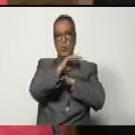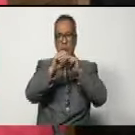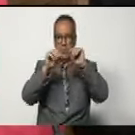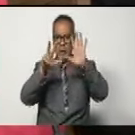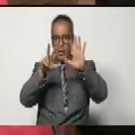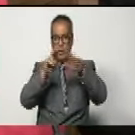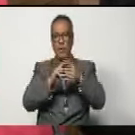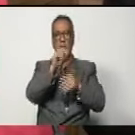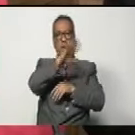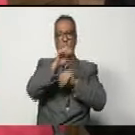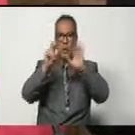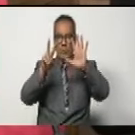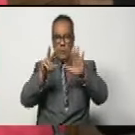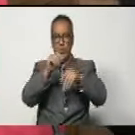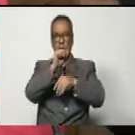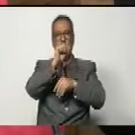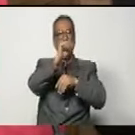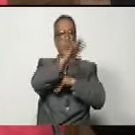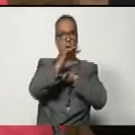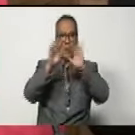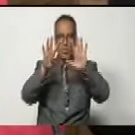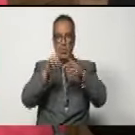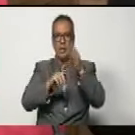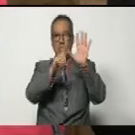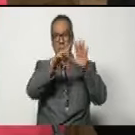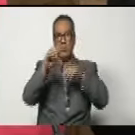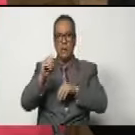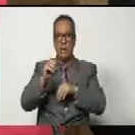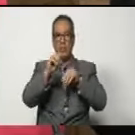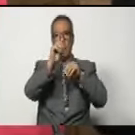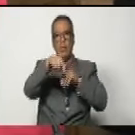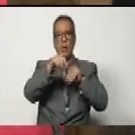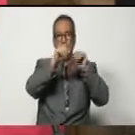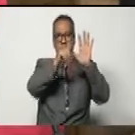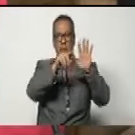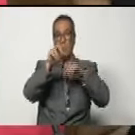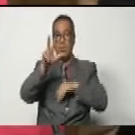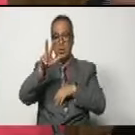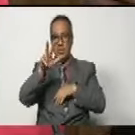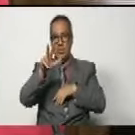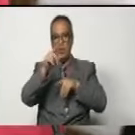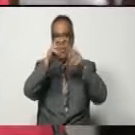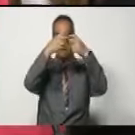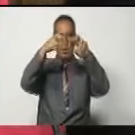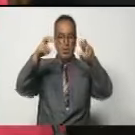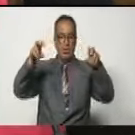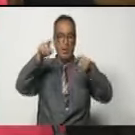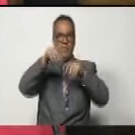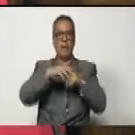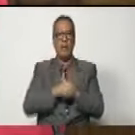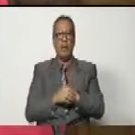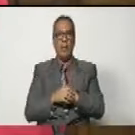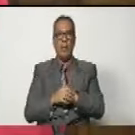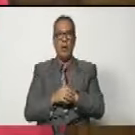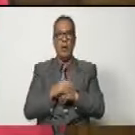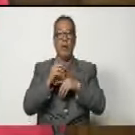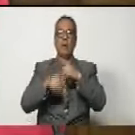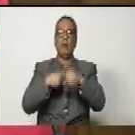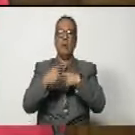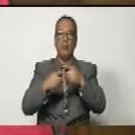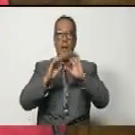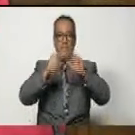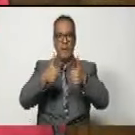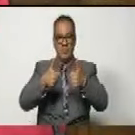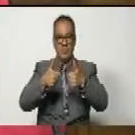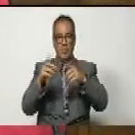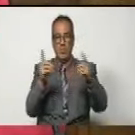56, 57, 58, 59, 60 y 63 con sus correspondientes epígrafes. Correspondería iniciar